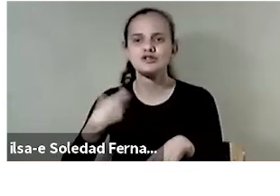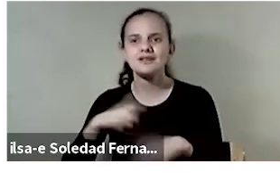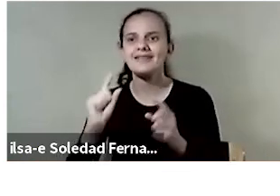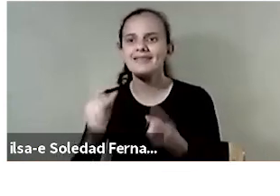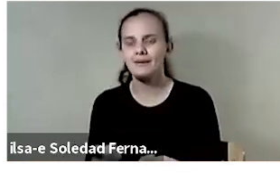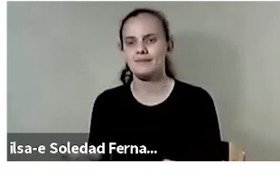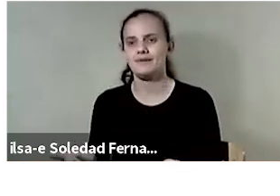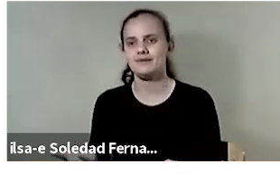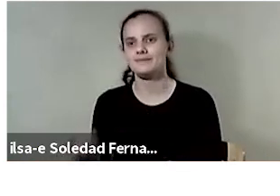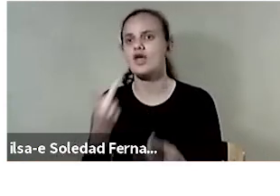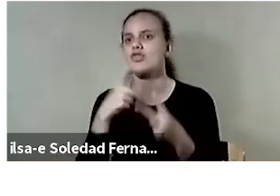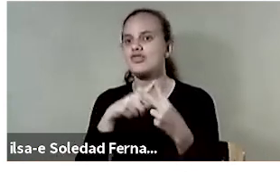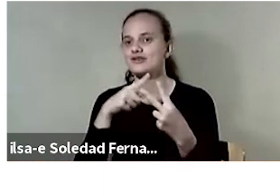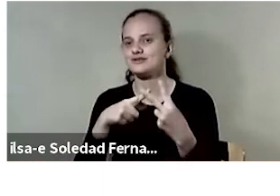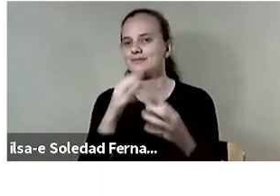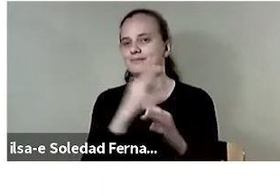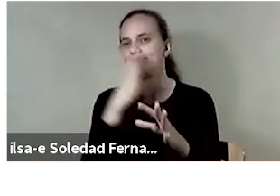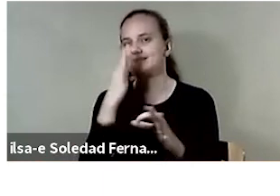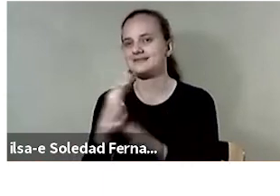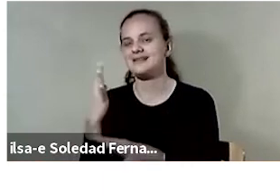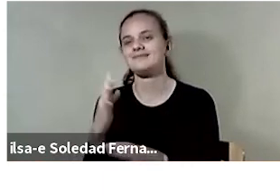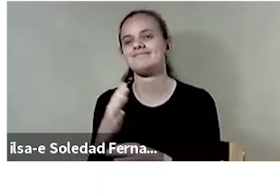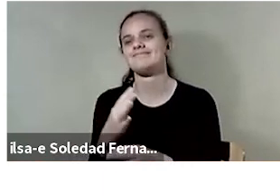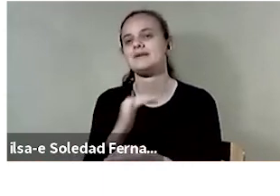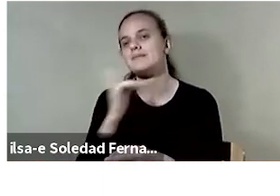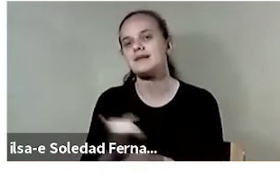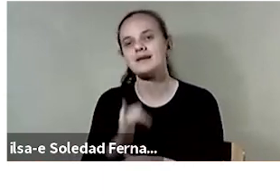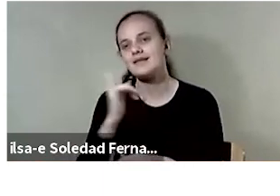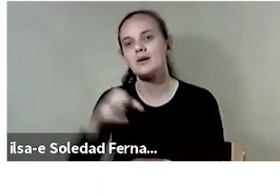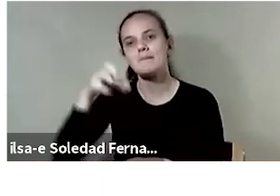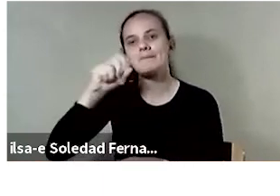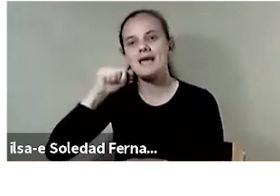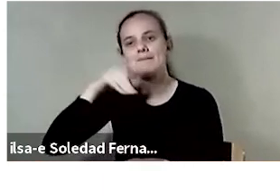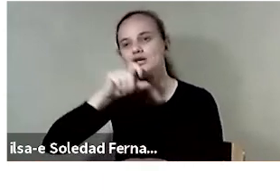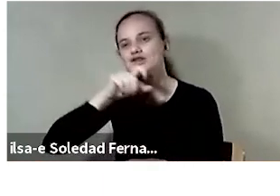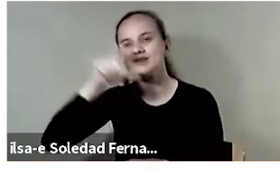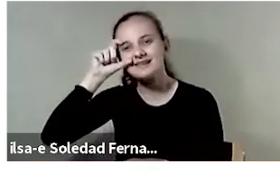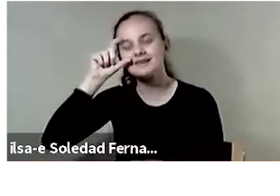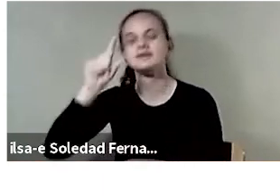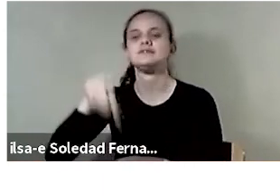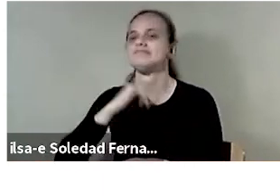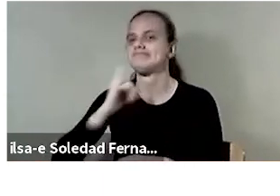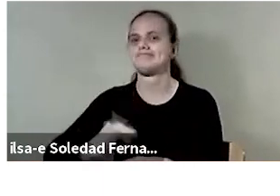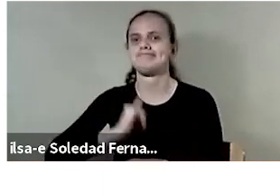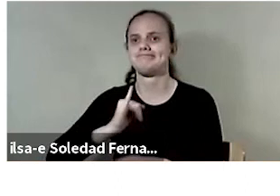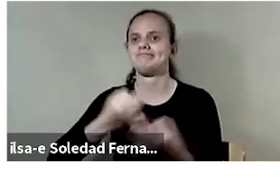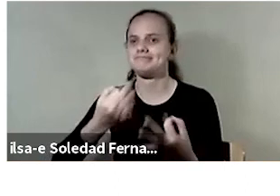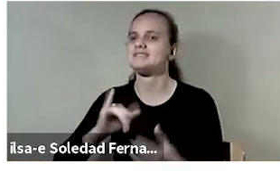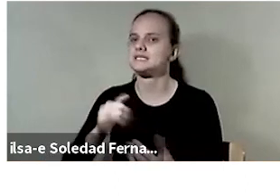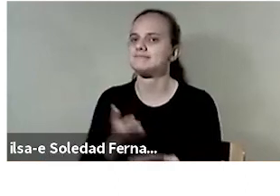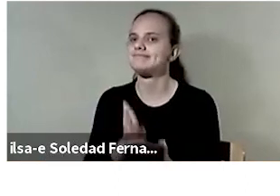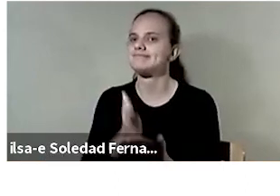una clase que es accesibilidad para contenido y redes sociales que van a estar dando 2 grandes profesionales que son Agustina